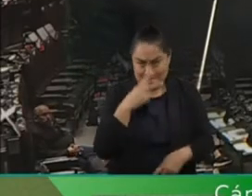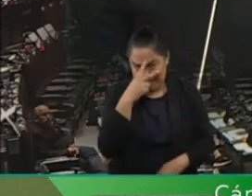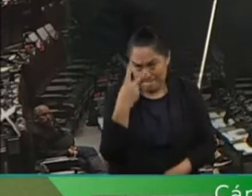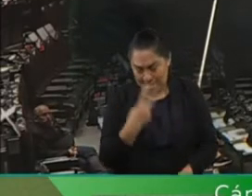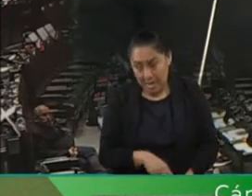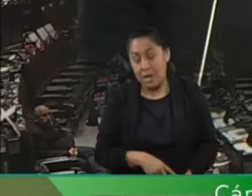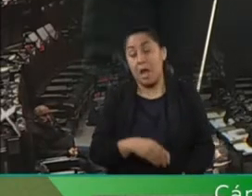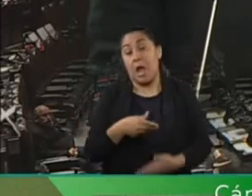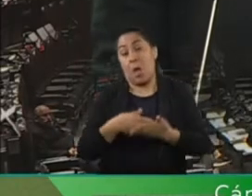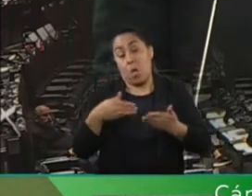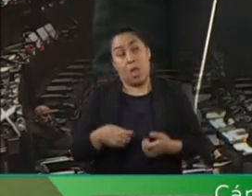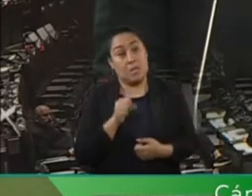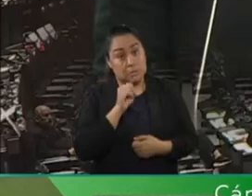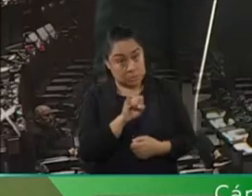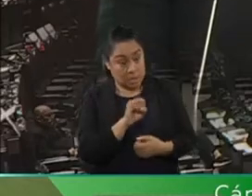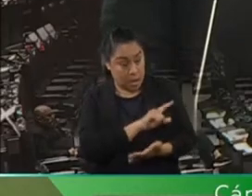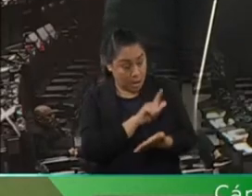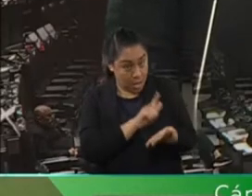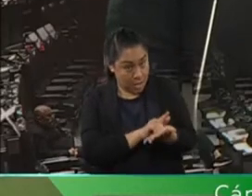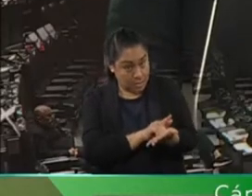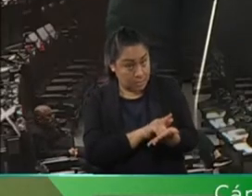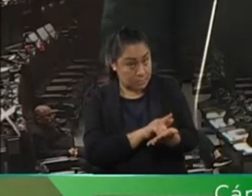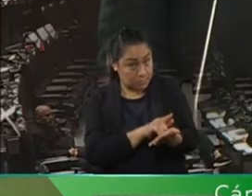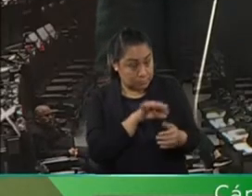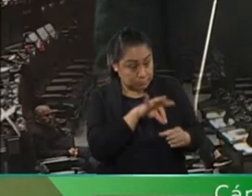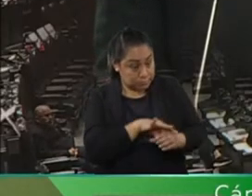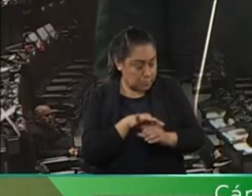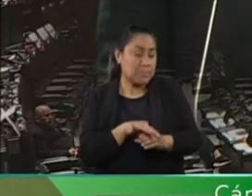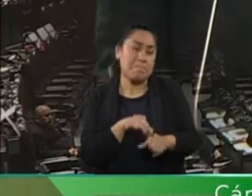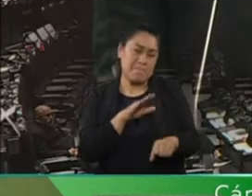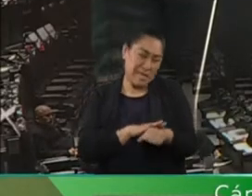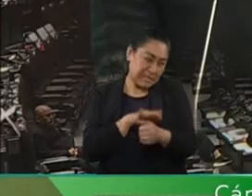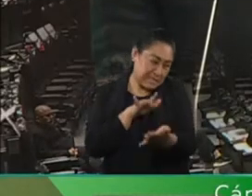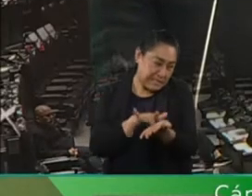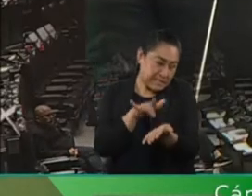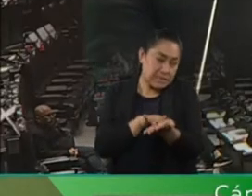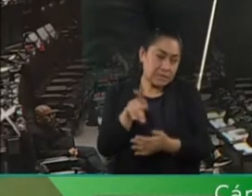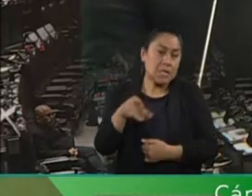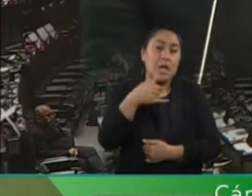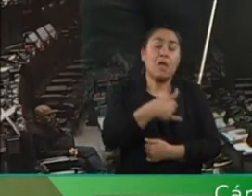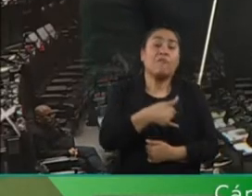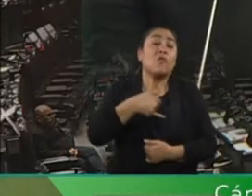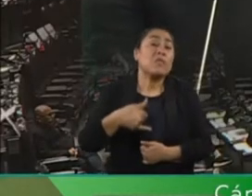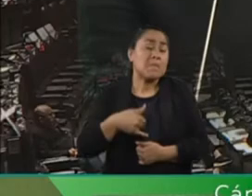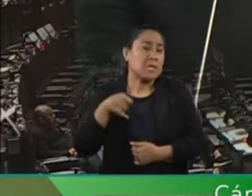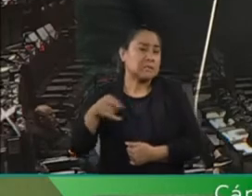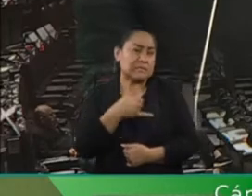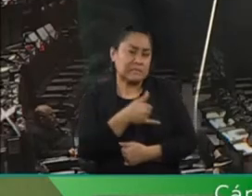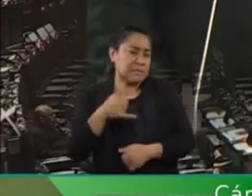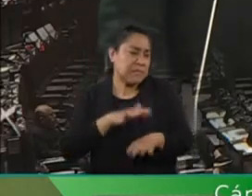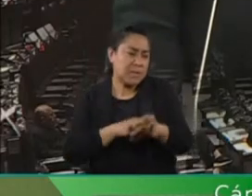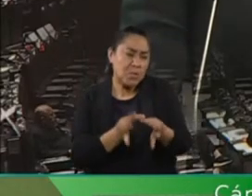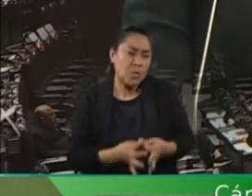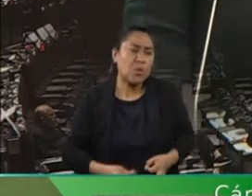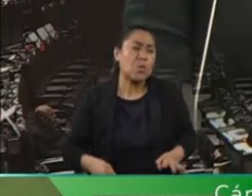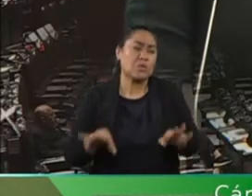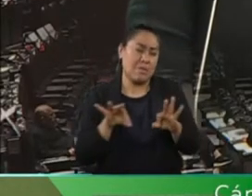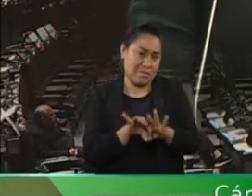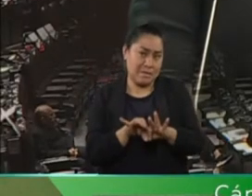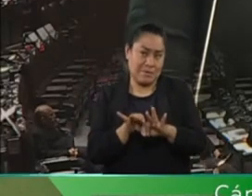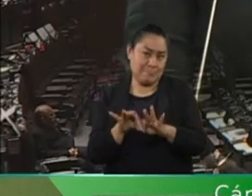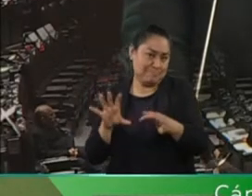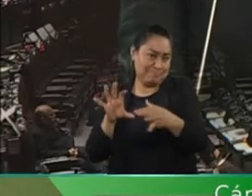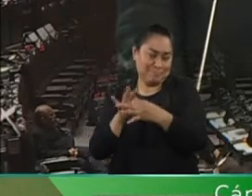la aprobación de esta reforma, vamos a fortalecer al Infonavit como el instrumento fundamental del Estado